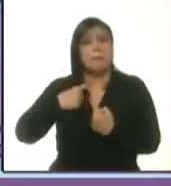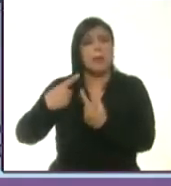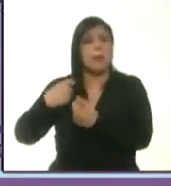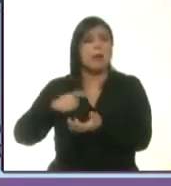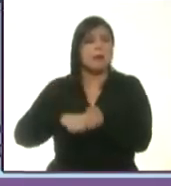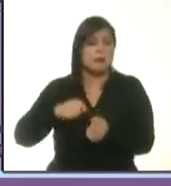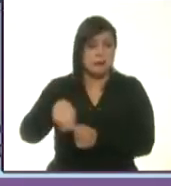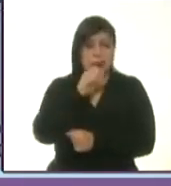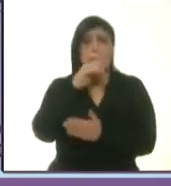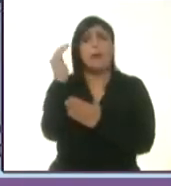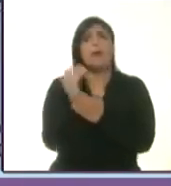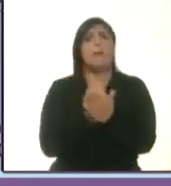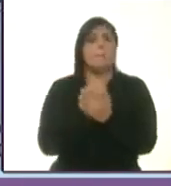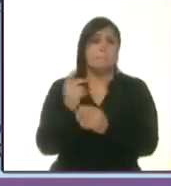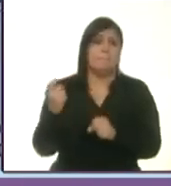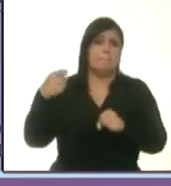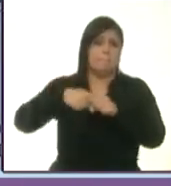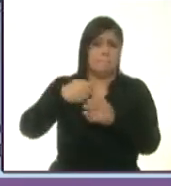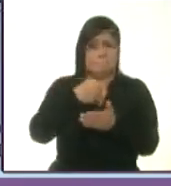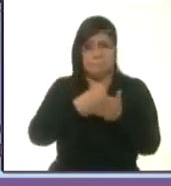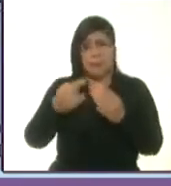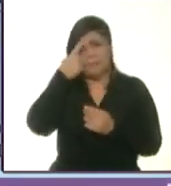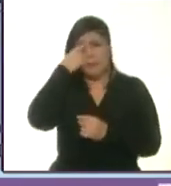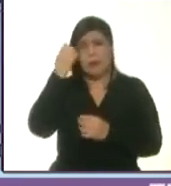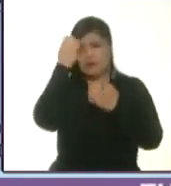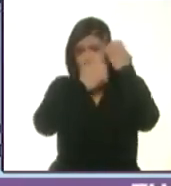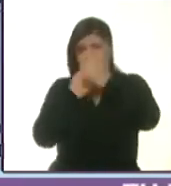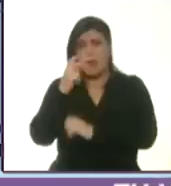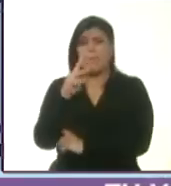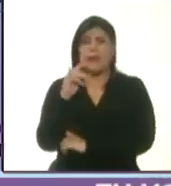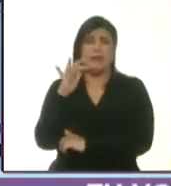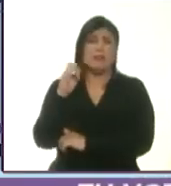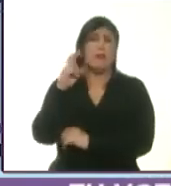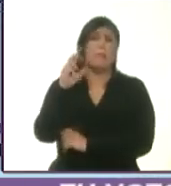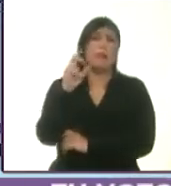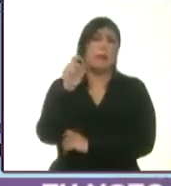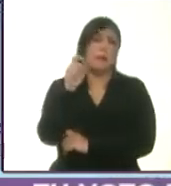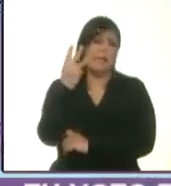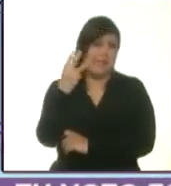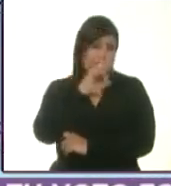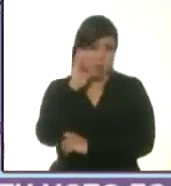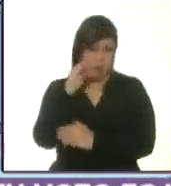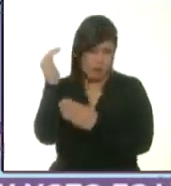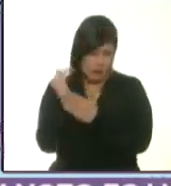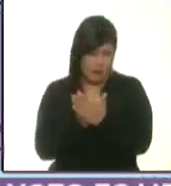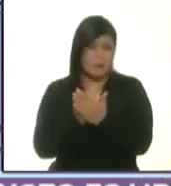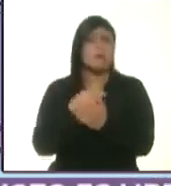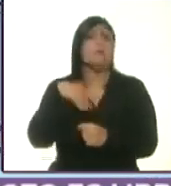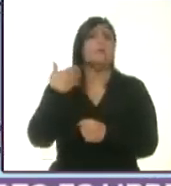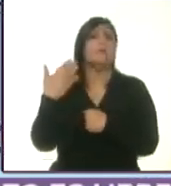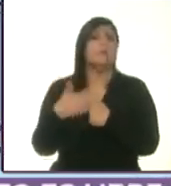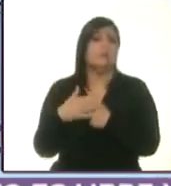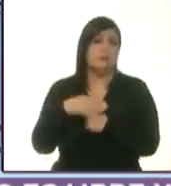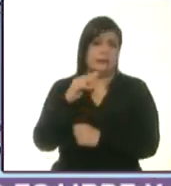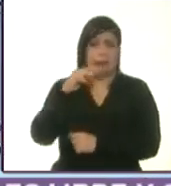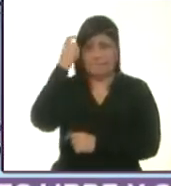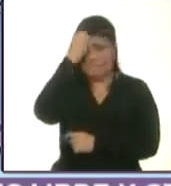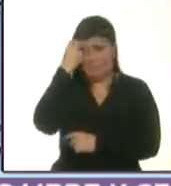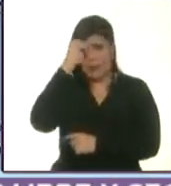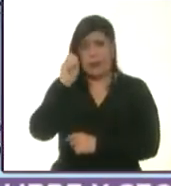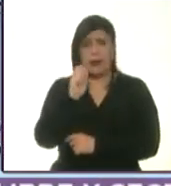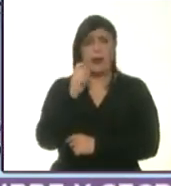verificentros 23% para la siguiente verificación la verificación mikel arriola la va a